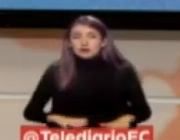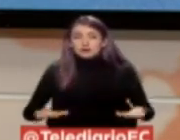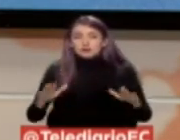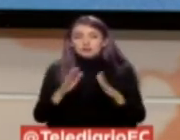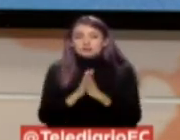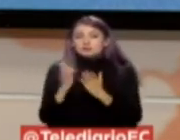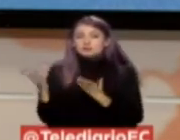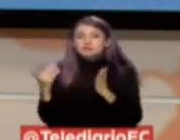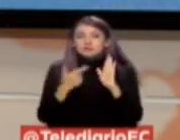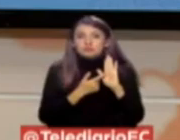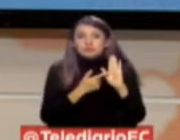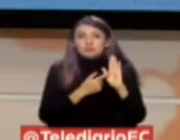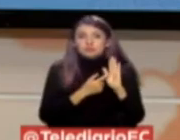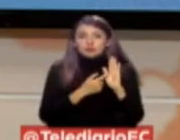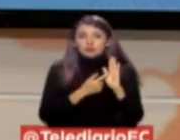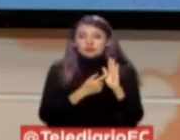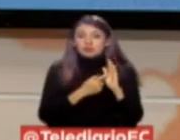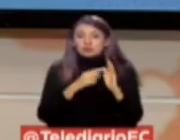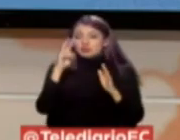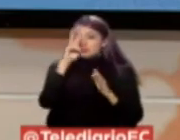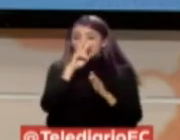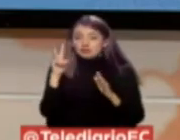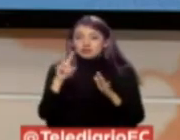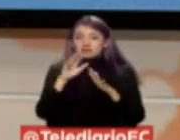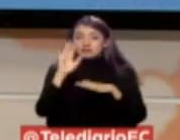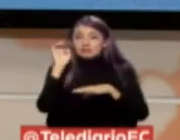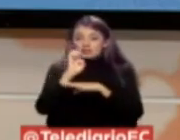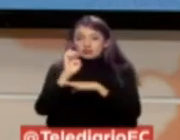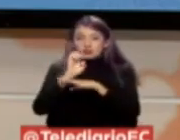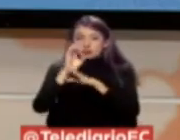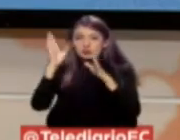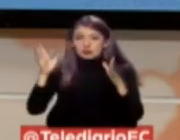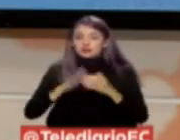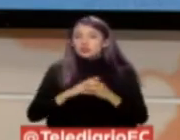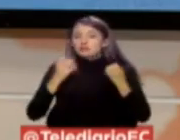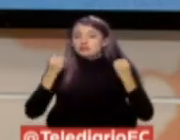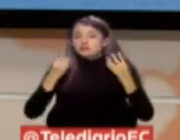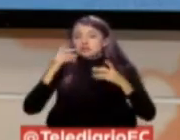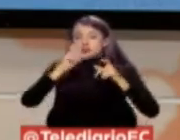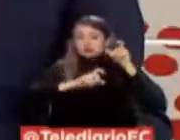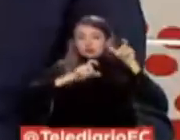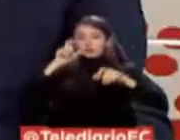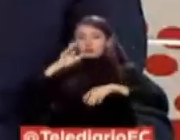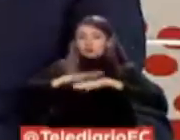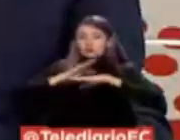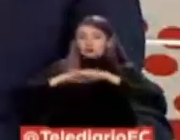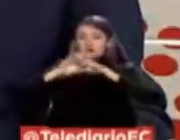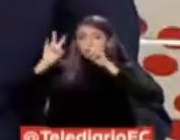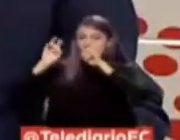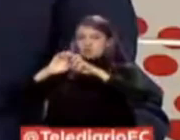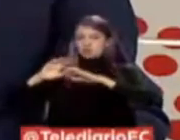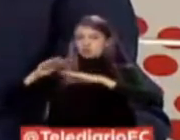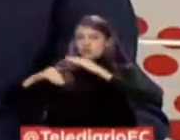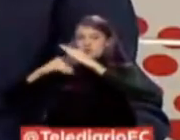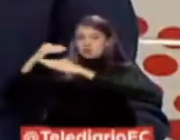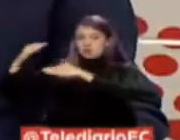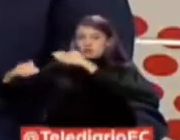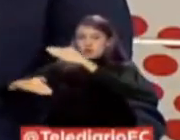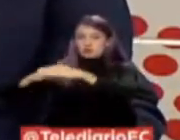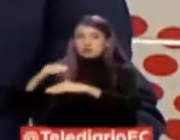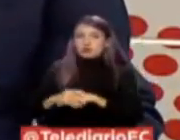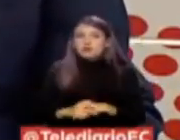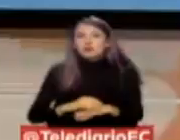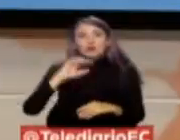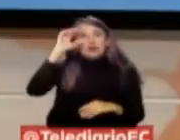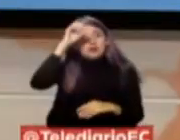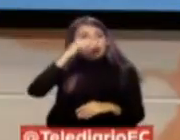ese es un tema que no se da solamente con venezolanos, repito, sino con ecuatorianos durante mucho tiempo. Sin duda, el gobierno, pero es un tema que ha venido aconteciendo y seguirá aconteciendo. Y el